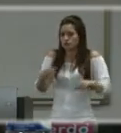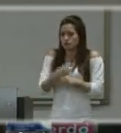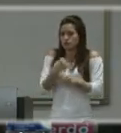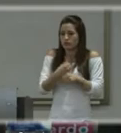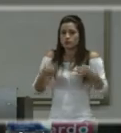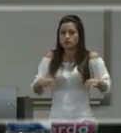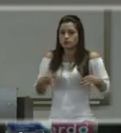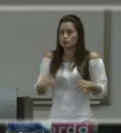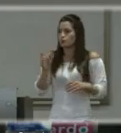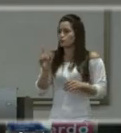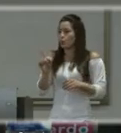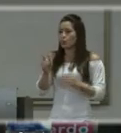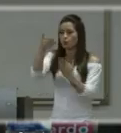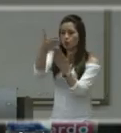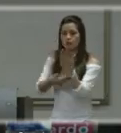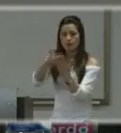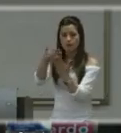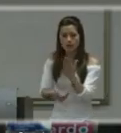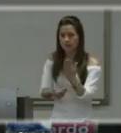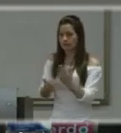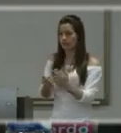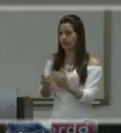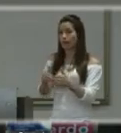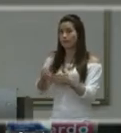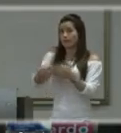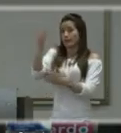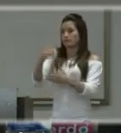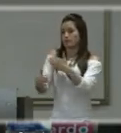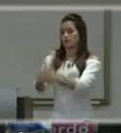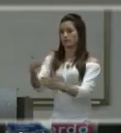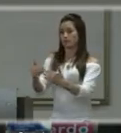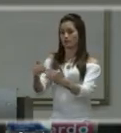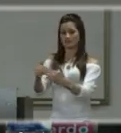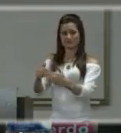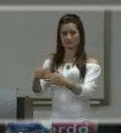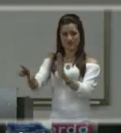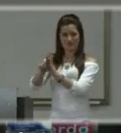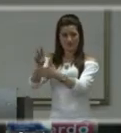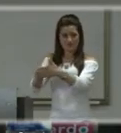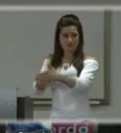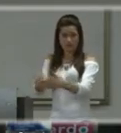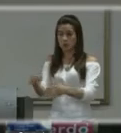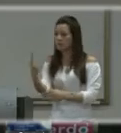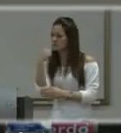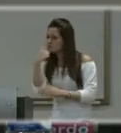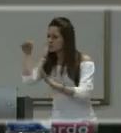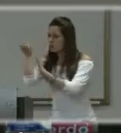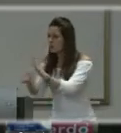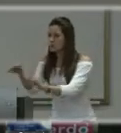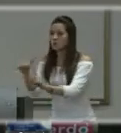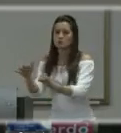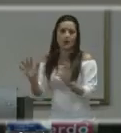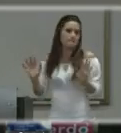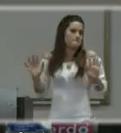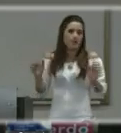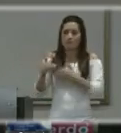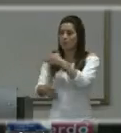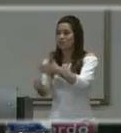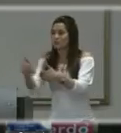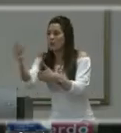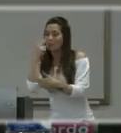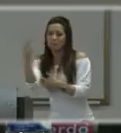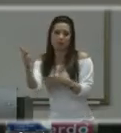como un funcionario como de trámite para iniciar la interdicción y no revisan lo que ocurre durante el proceso.